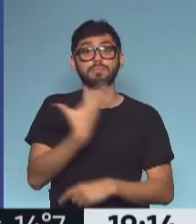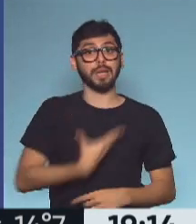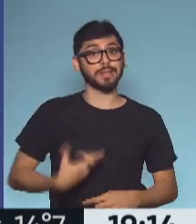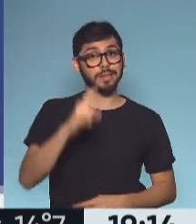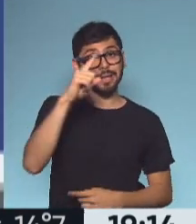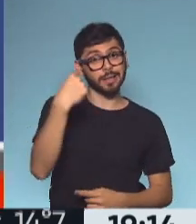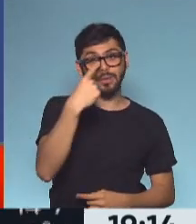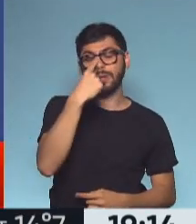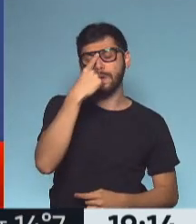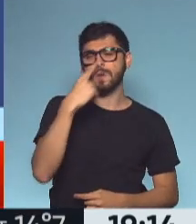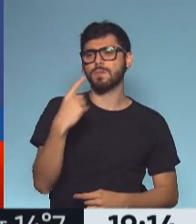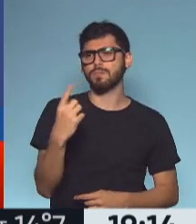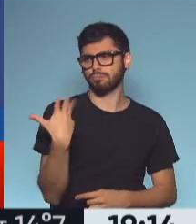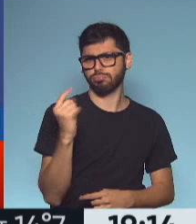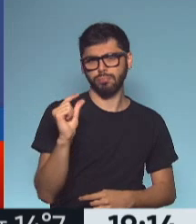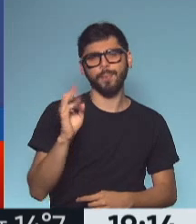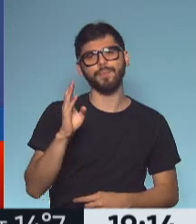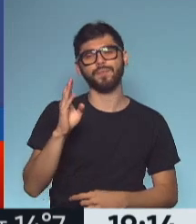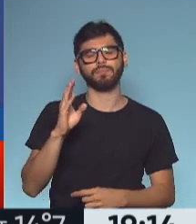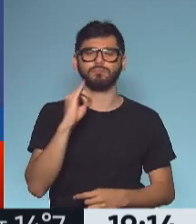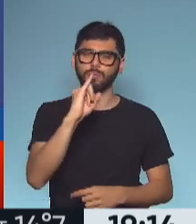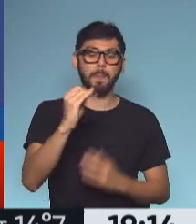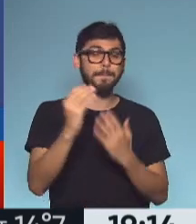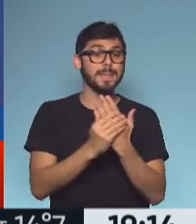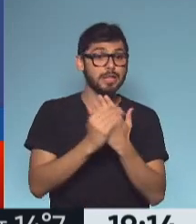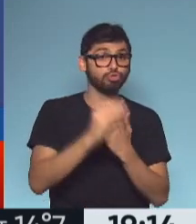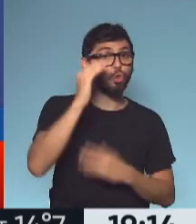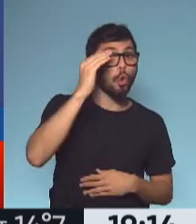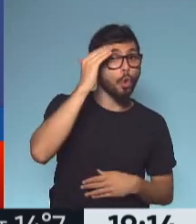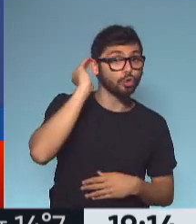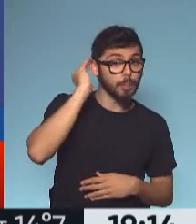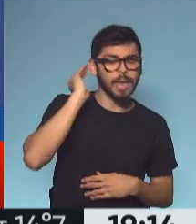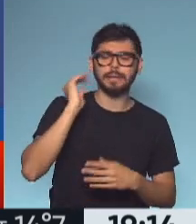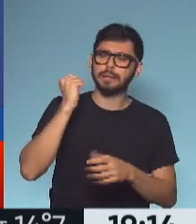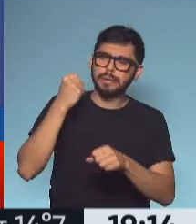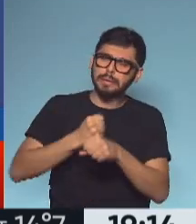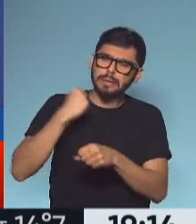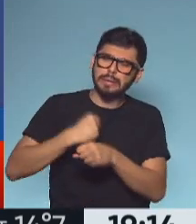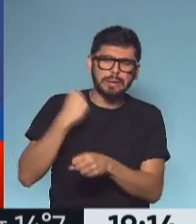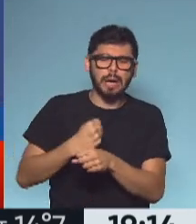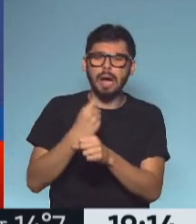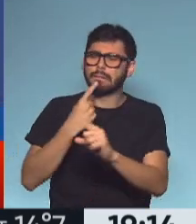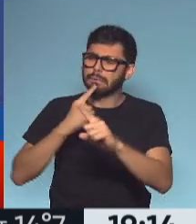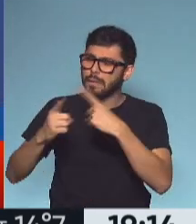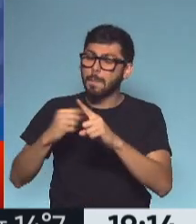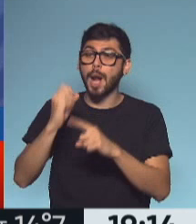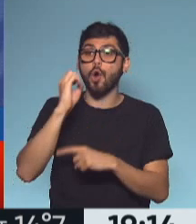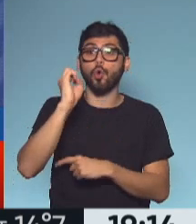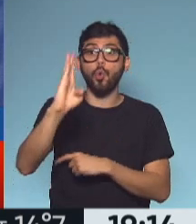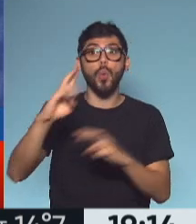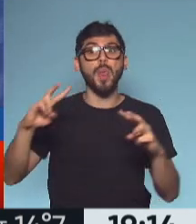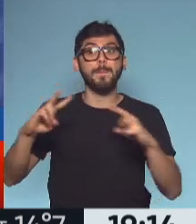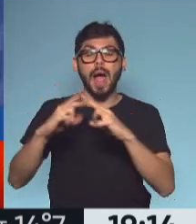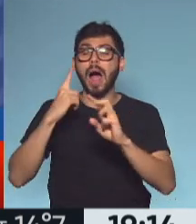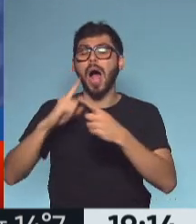Alberto Fernández adelantó que el ministro Guzmán está trabajando fuertemente para cerrar un acuerdo con el Club de París